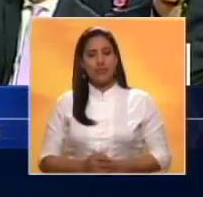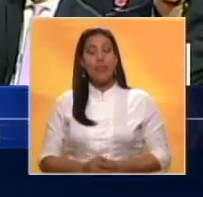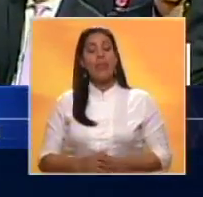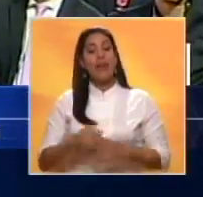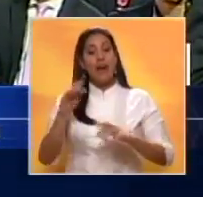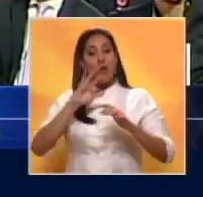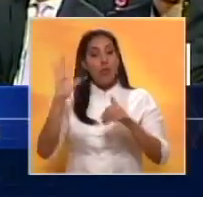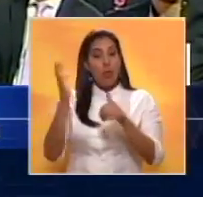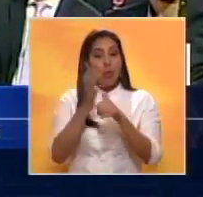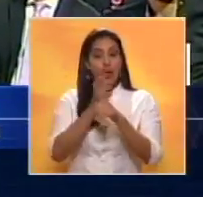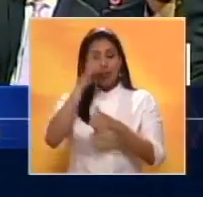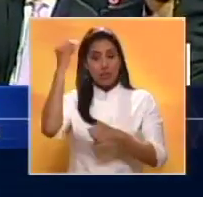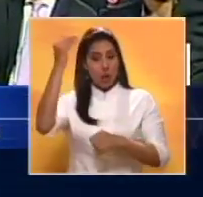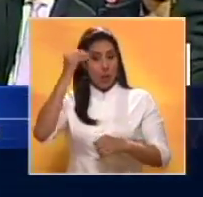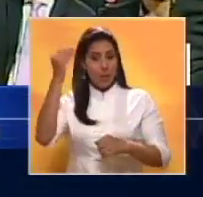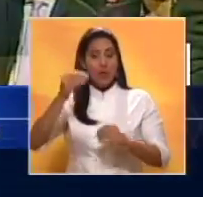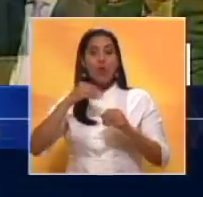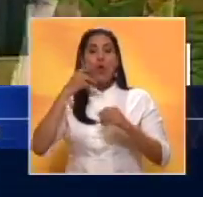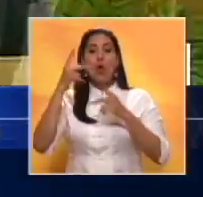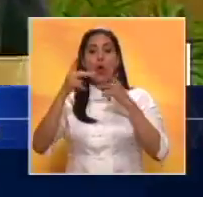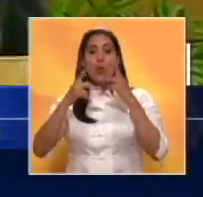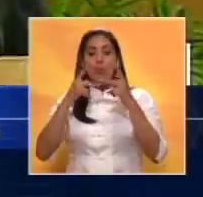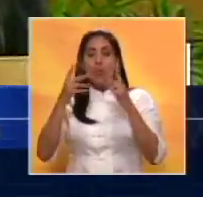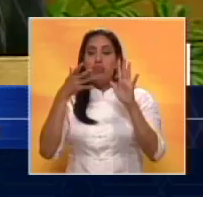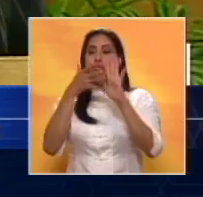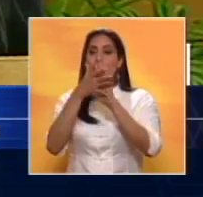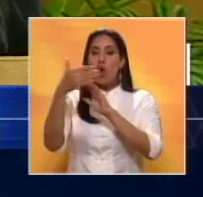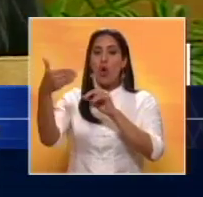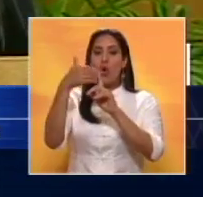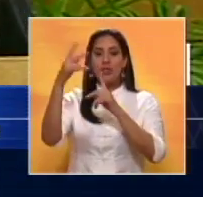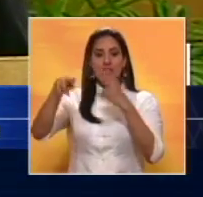La conquista de la opinión pública mundial en contra